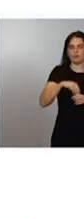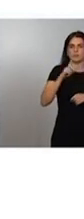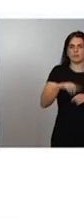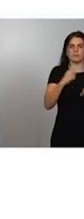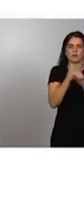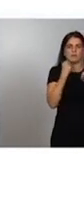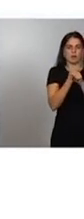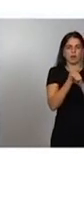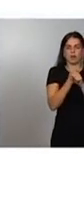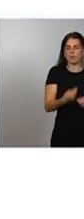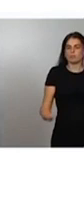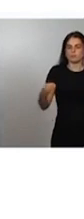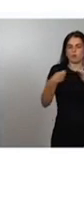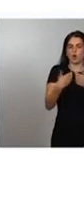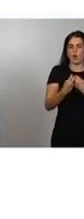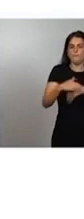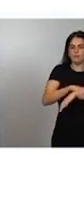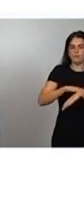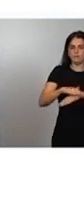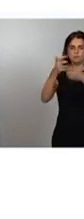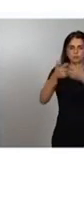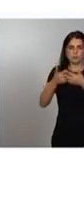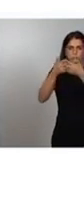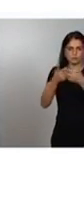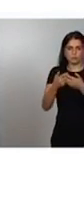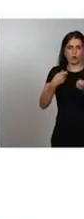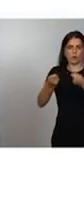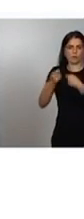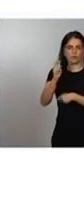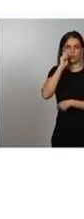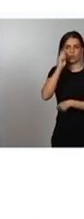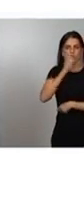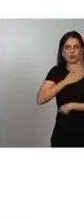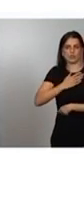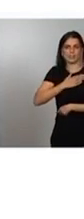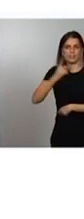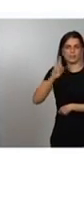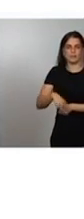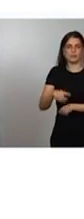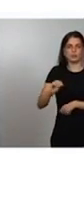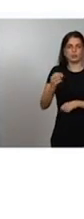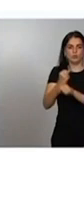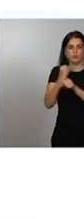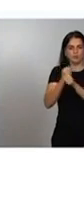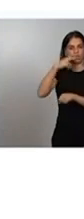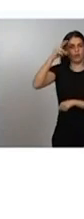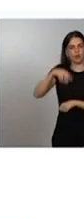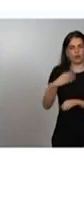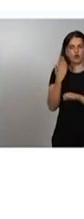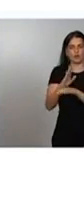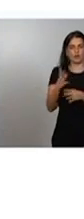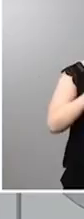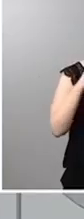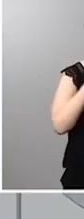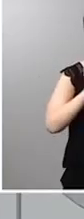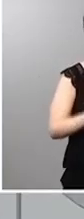todo el espacio, no hay margen para una legislación por parte de la Administración del Estado. Y tercero, el